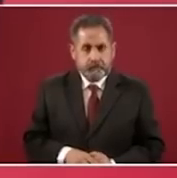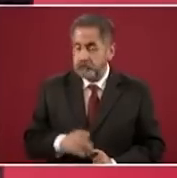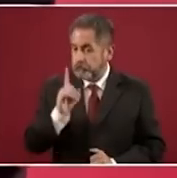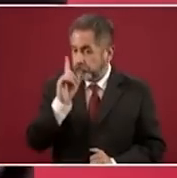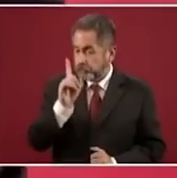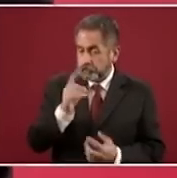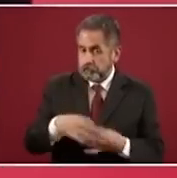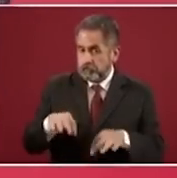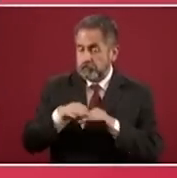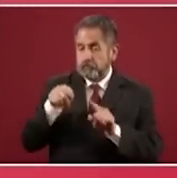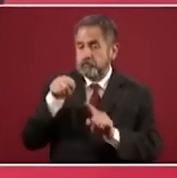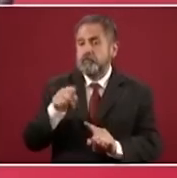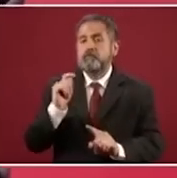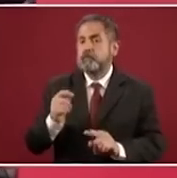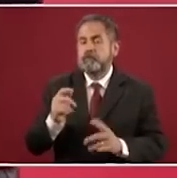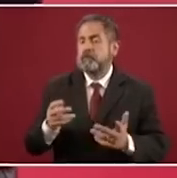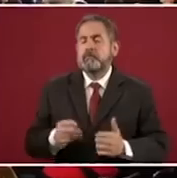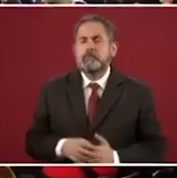importa mucho